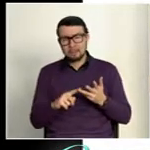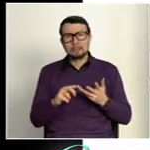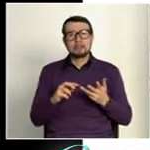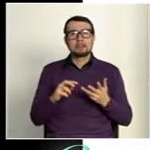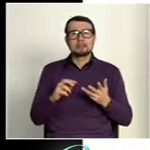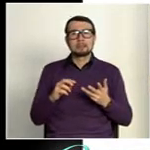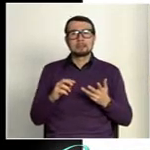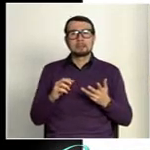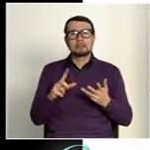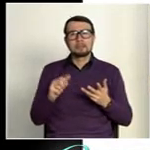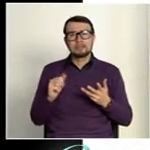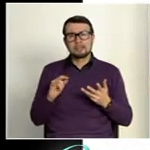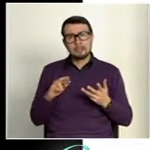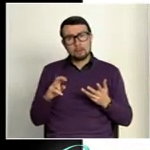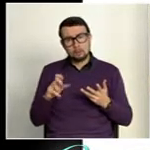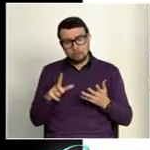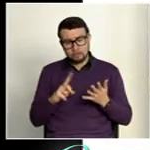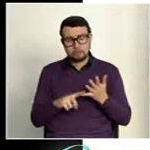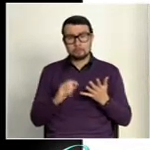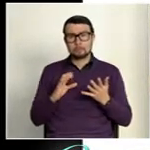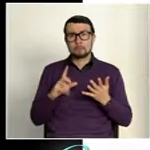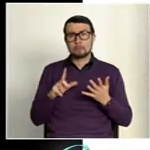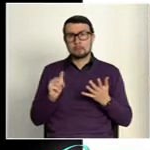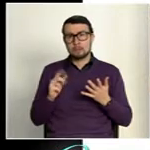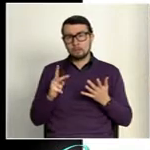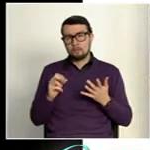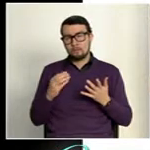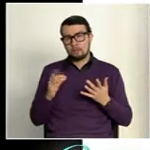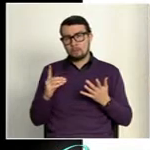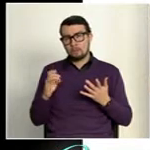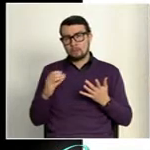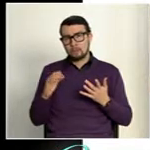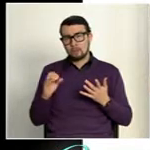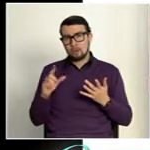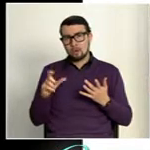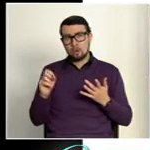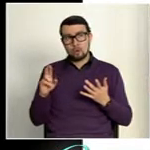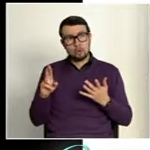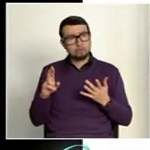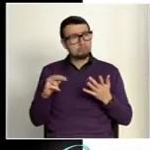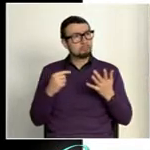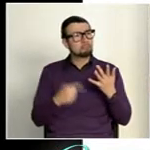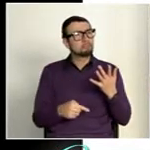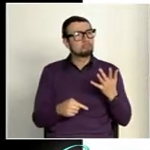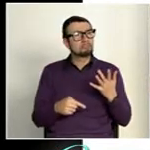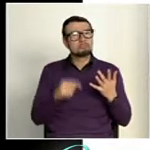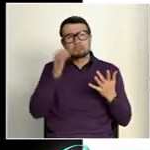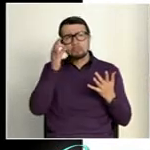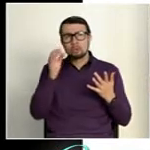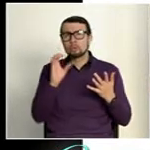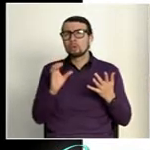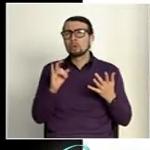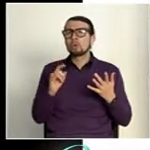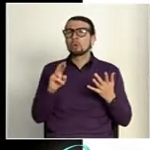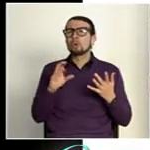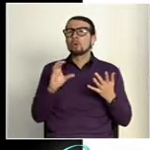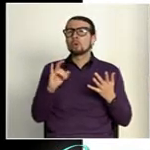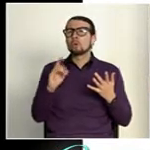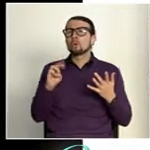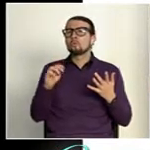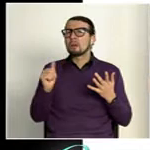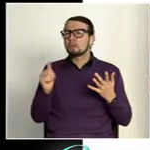el clavo de olor. Aquí abajo creo que es cúrcuma. Ajá. Entonces, en